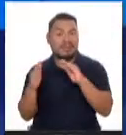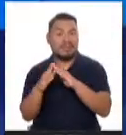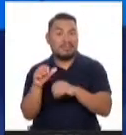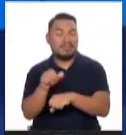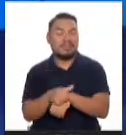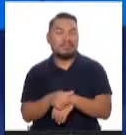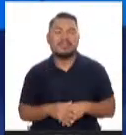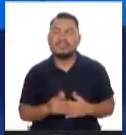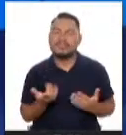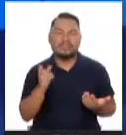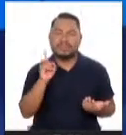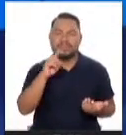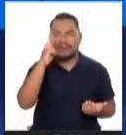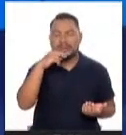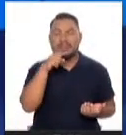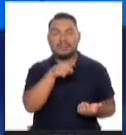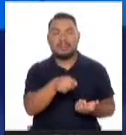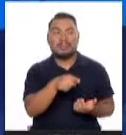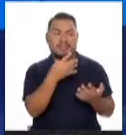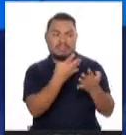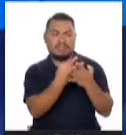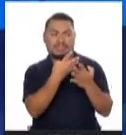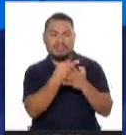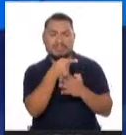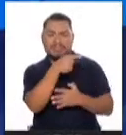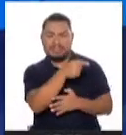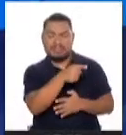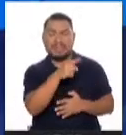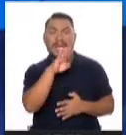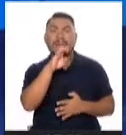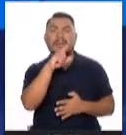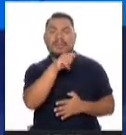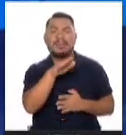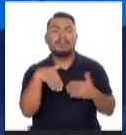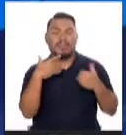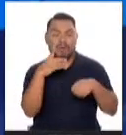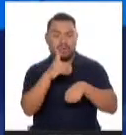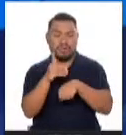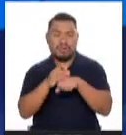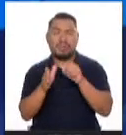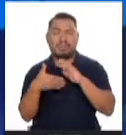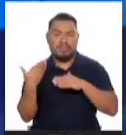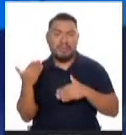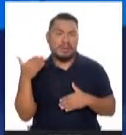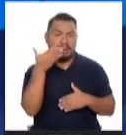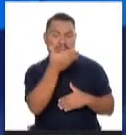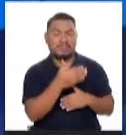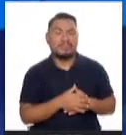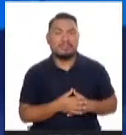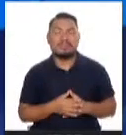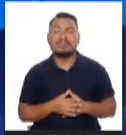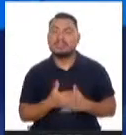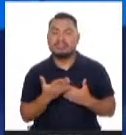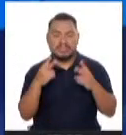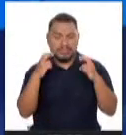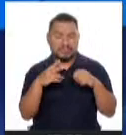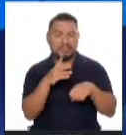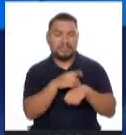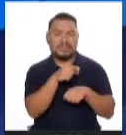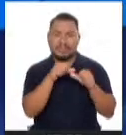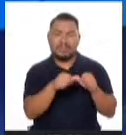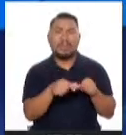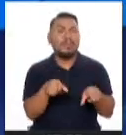porque en el penal Barbadillo pueden ir los médicos, se le puede habilitar las camas correspondientes. Es el caso del